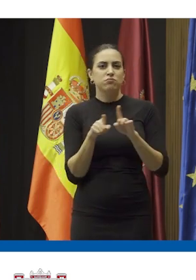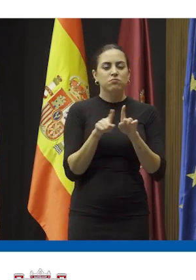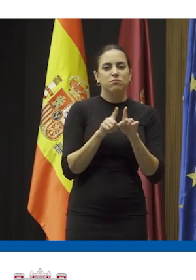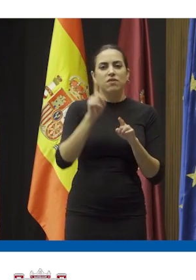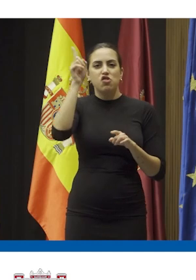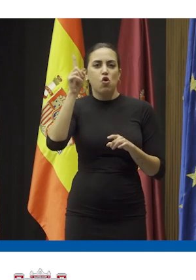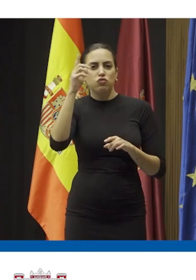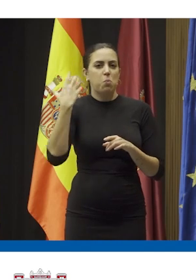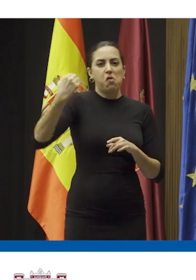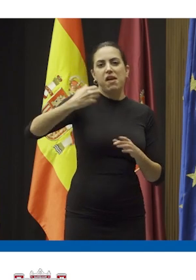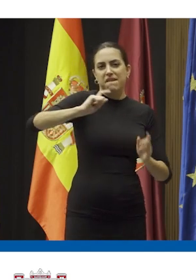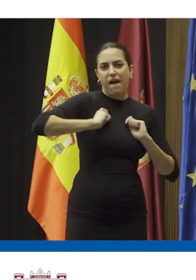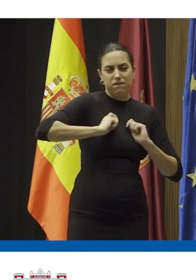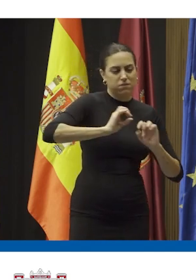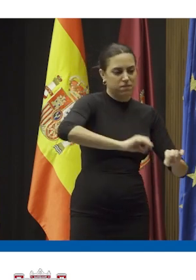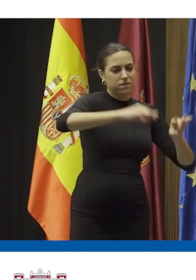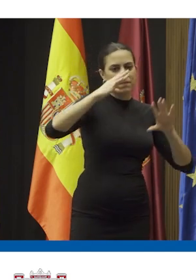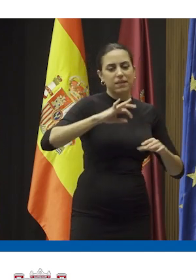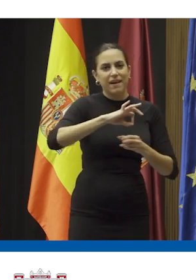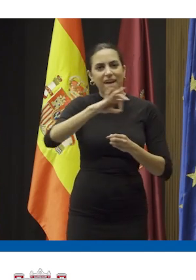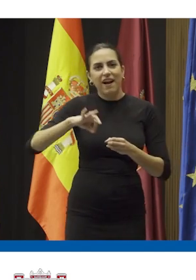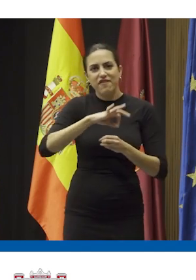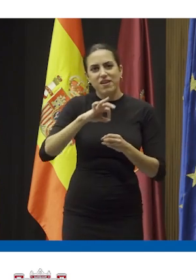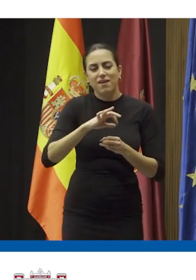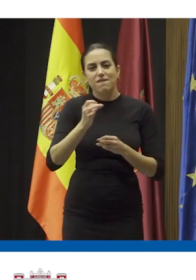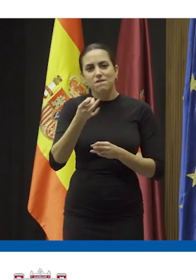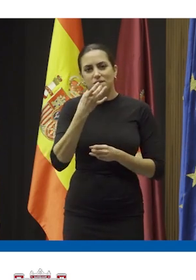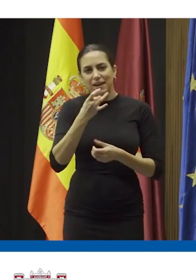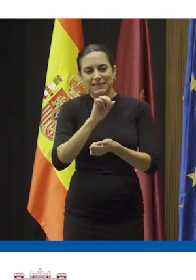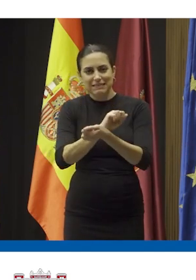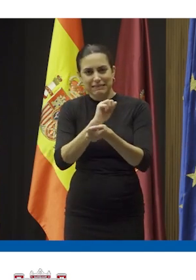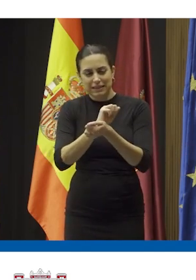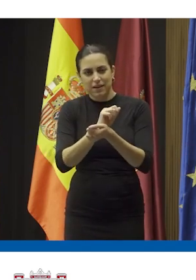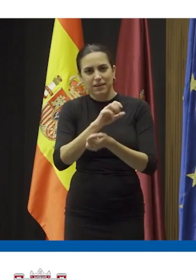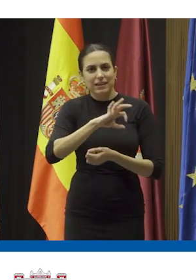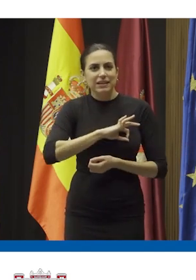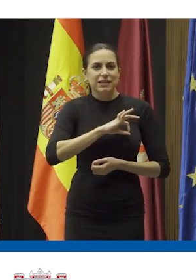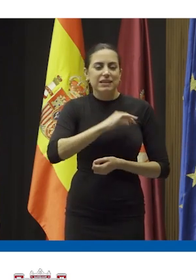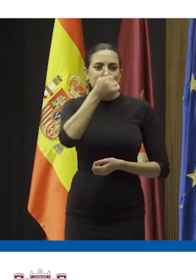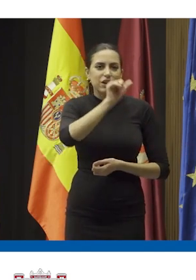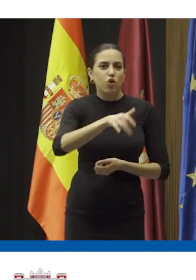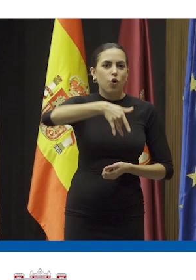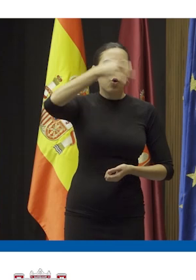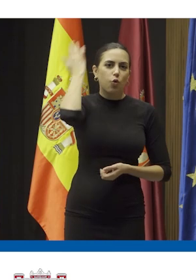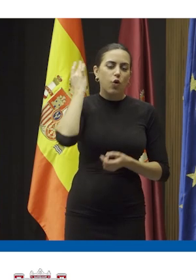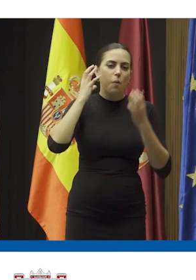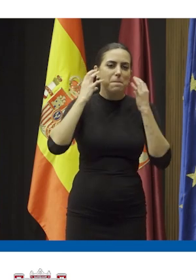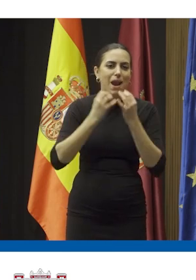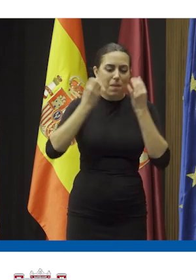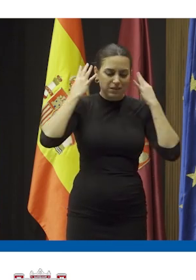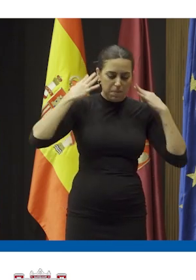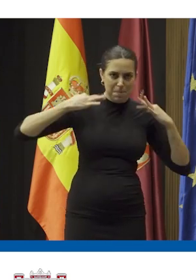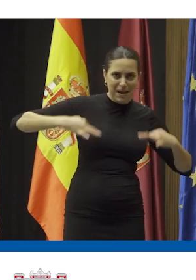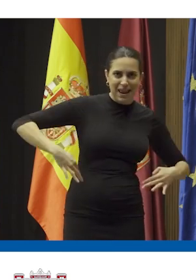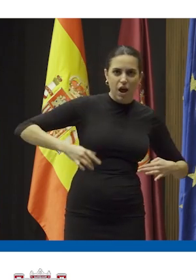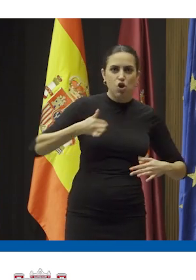ahí un día, contaba así, tomando un café en el bar de Chinchilla, y apareció un señor rubio con barbas y con melenas, y me dijo, oye, yo